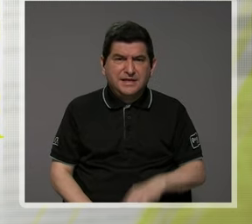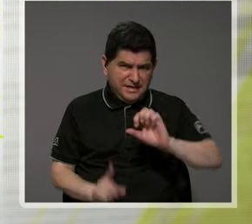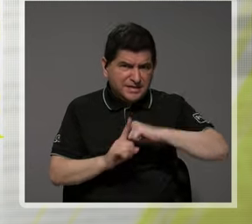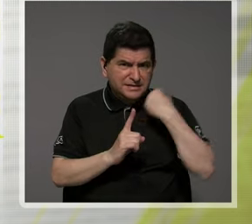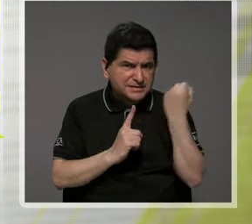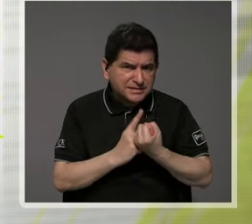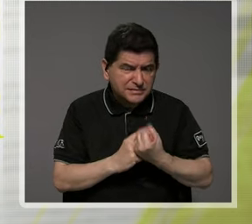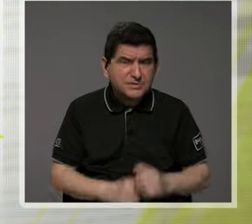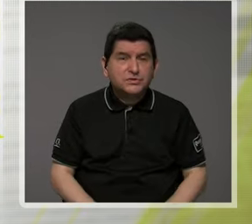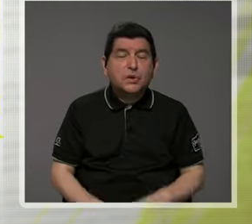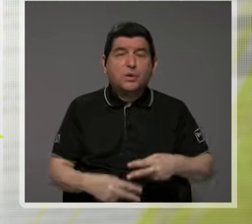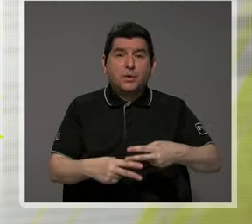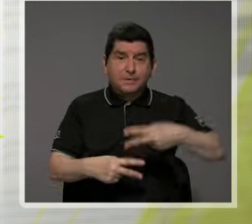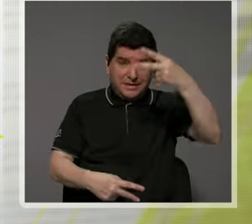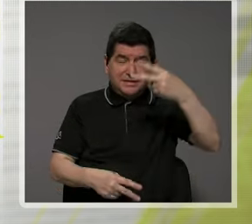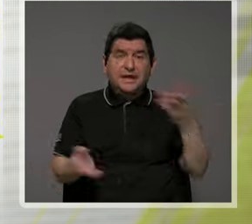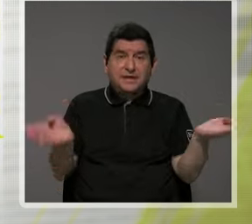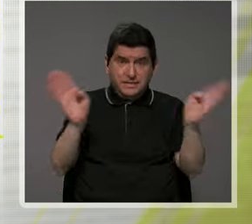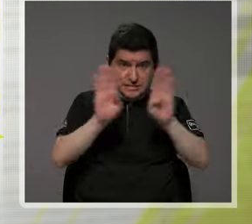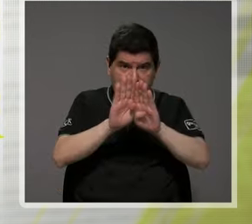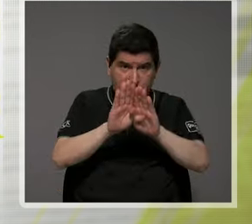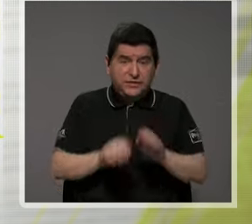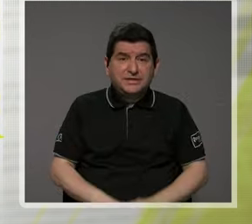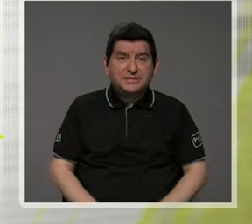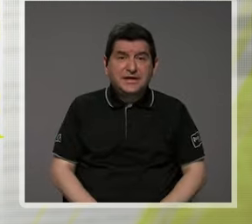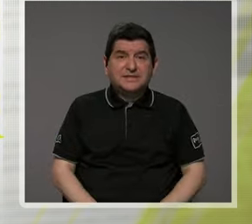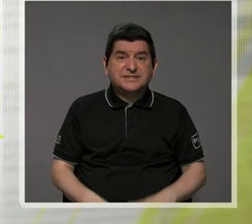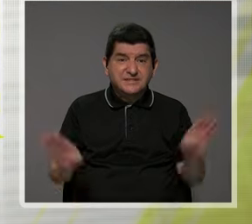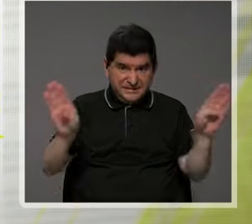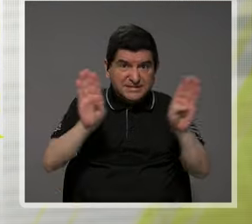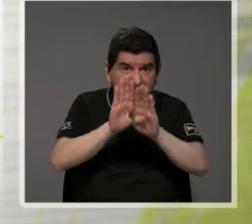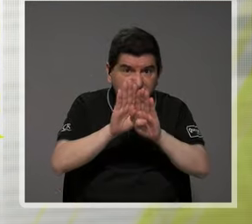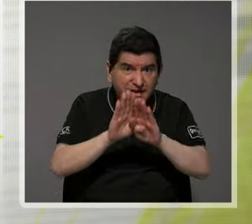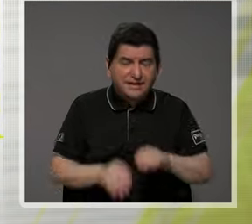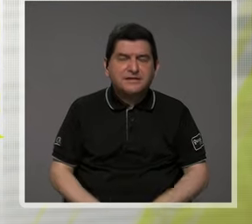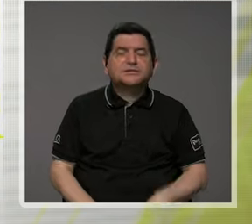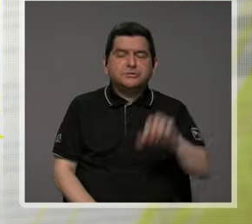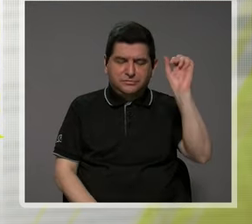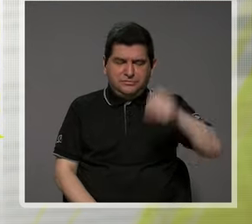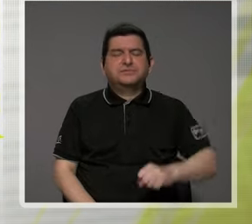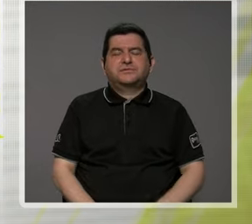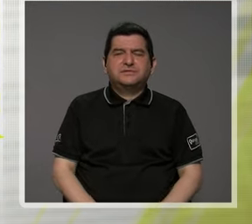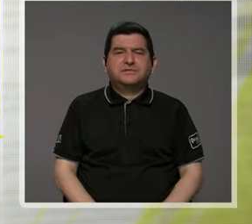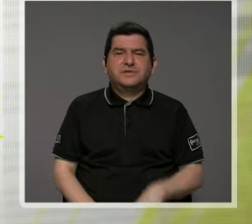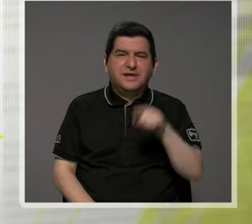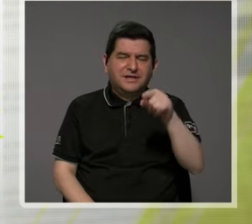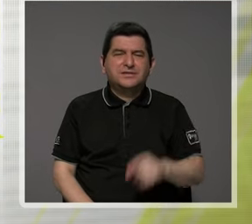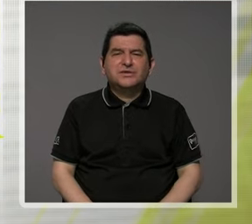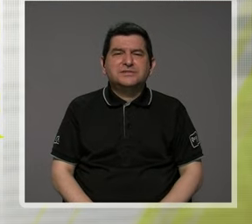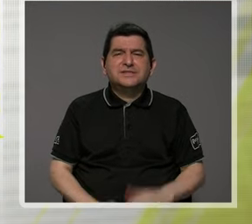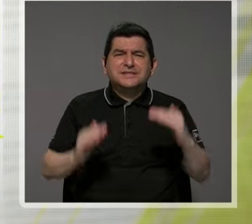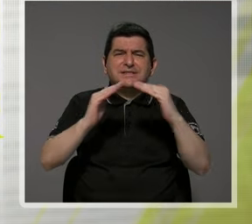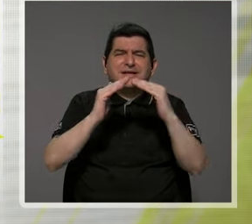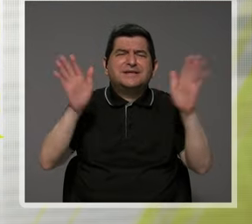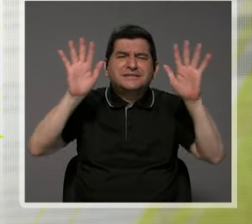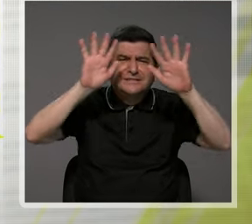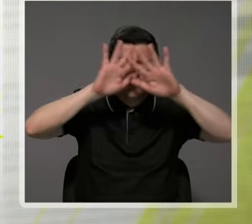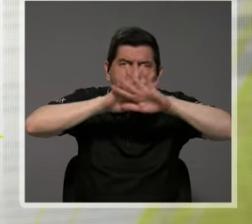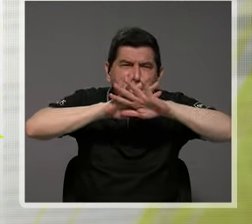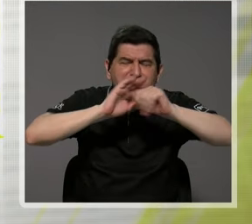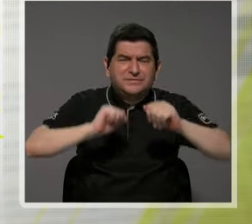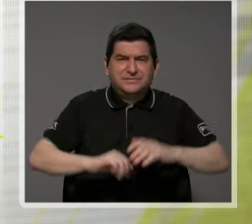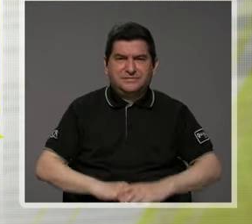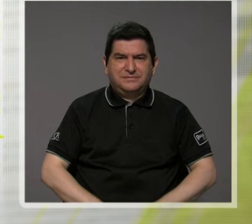bien las puertas y ventanas no es que me dijo abiertas más bien ti cerradas tienen que estar cerradas ti tienen que estar encerrados en sus casas tienen que estar